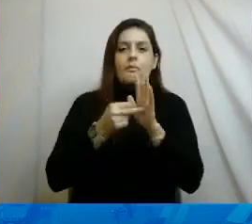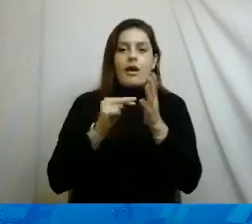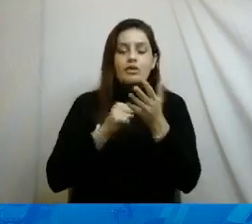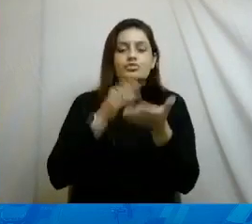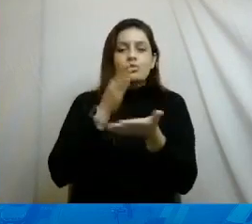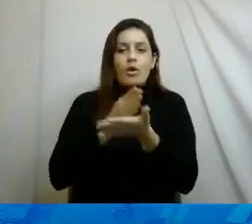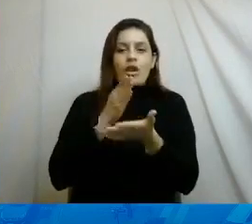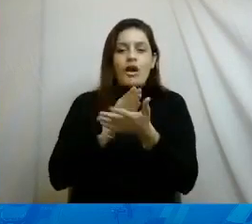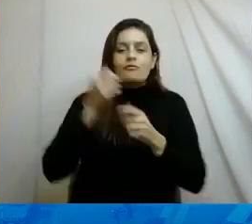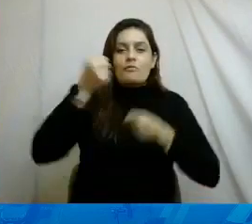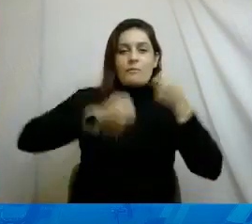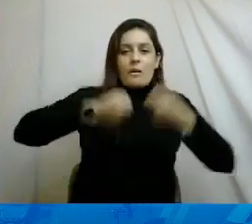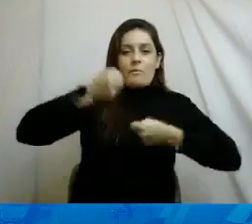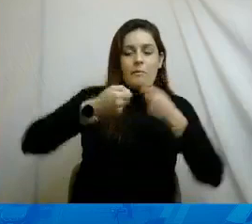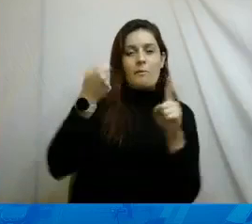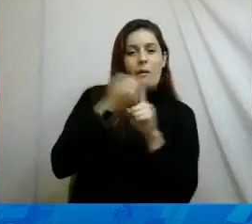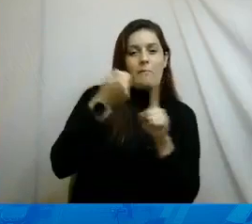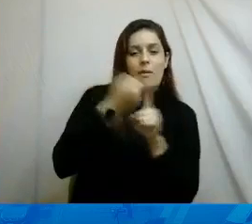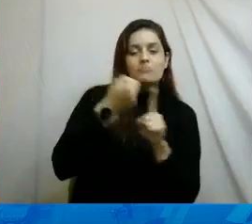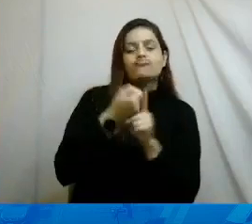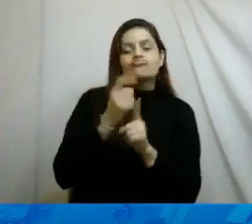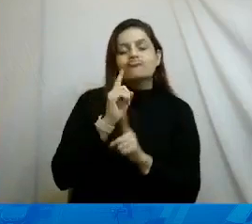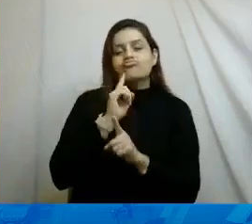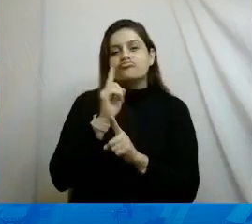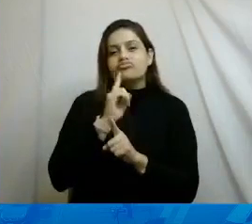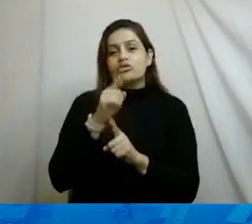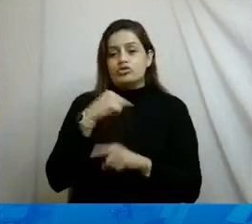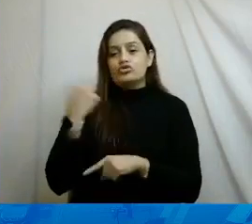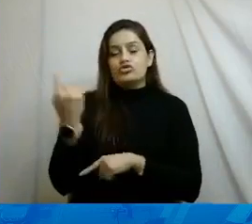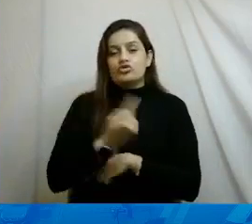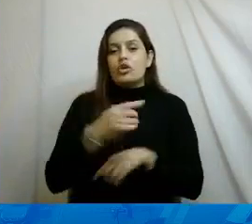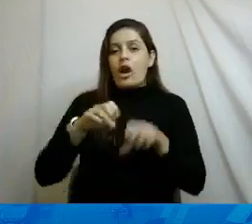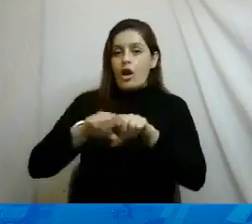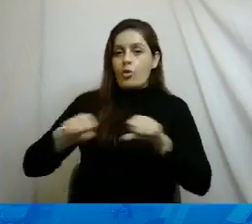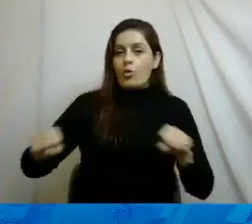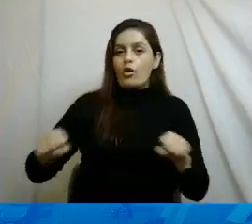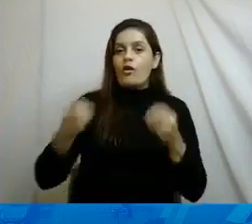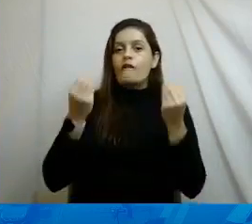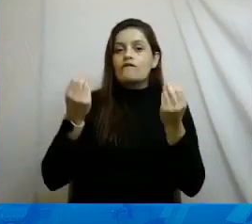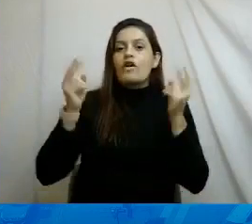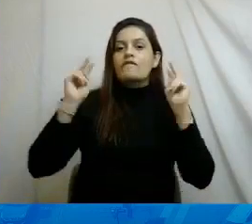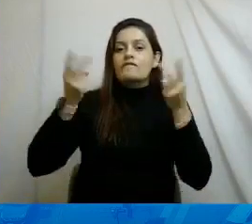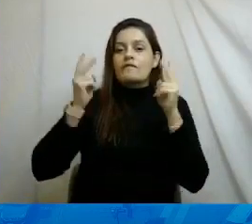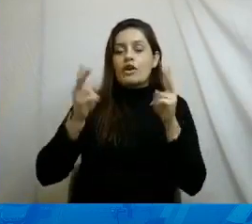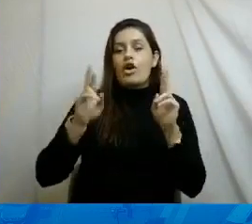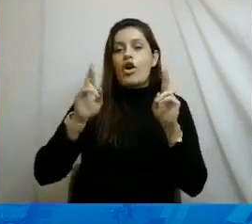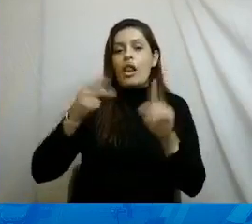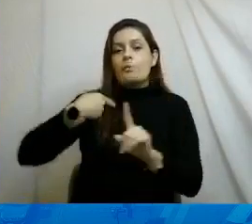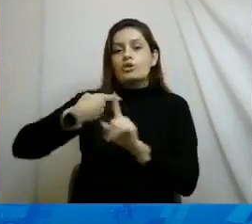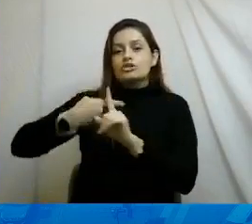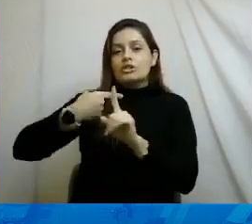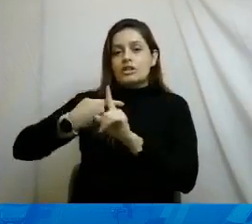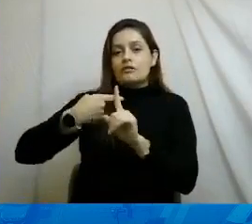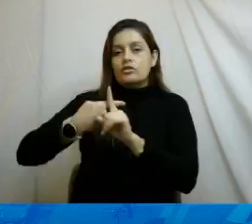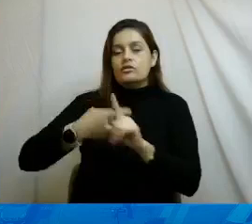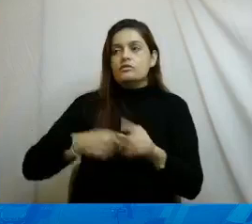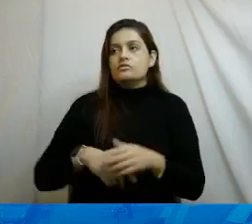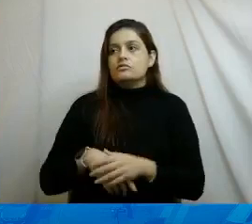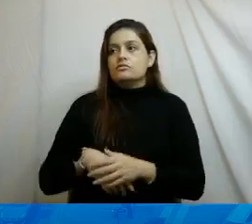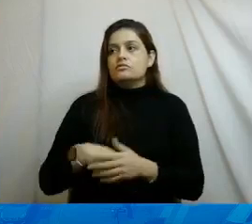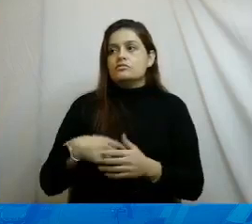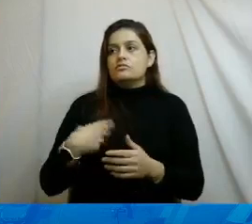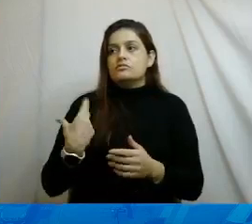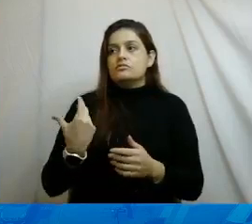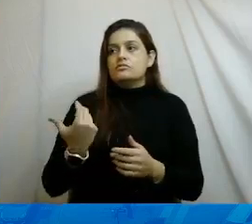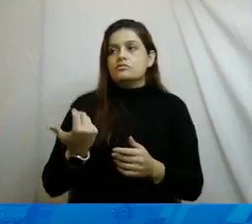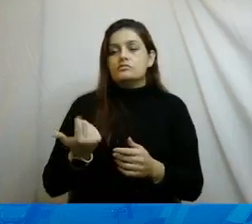cargo a través del plan de acción de Escuelas para el Buen Convivir, que esperamos también tener resultados positivos, visibilizar la necesidad